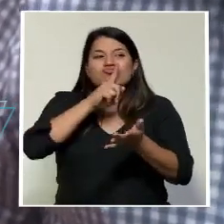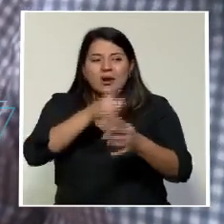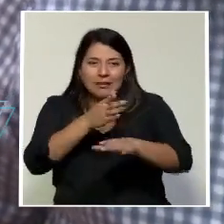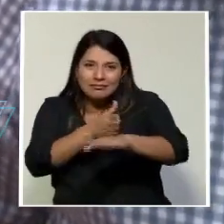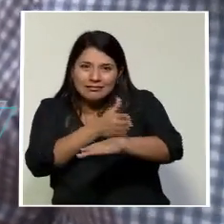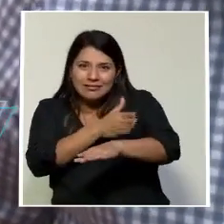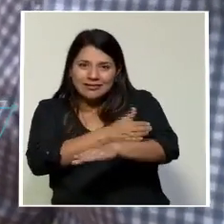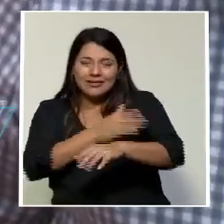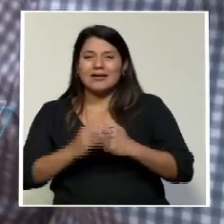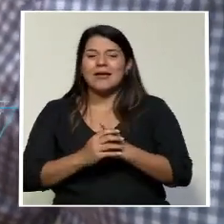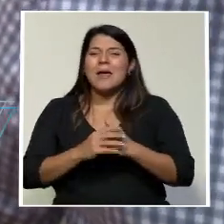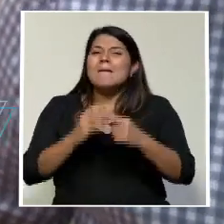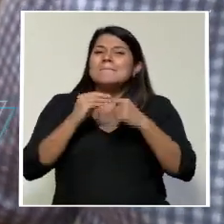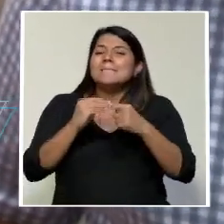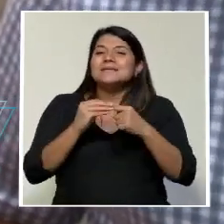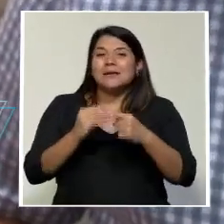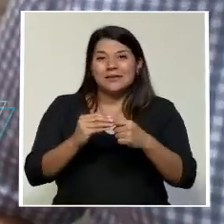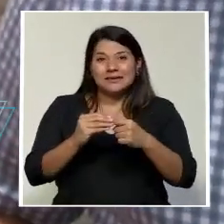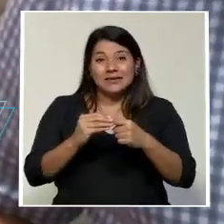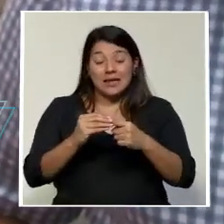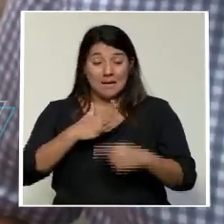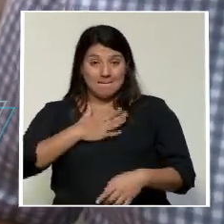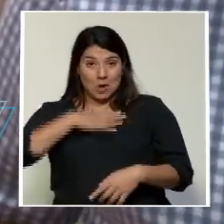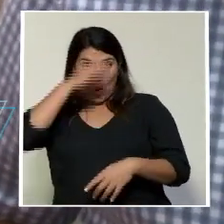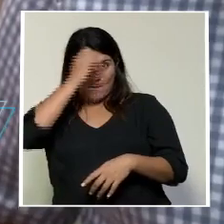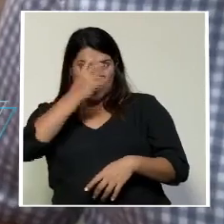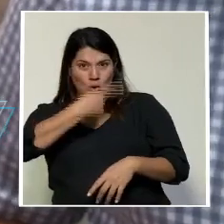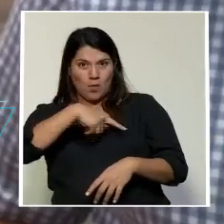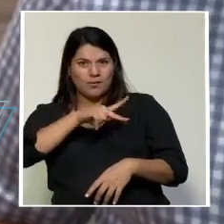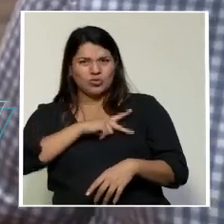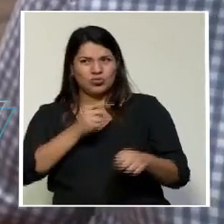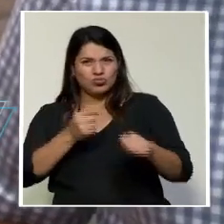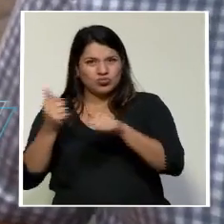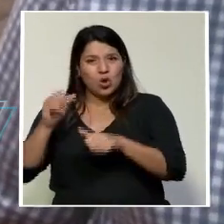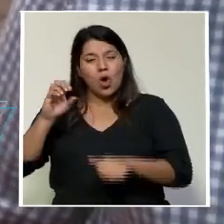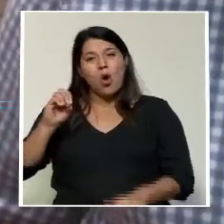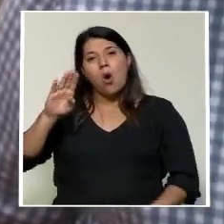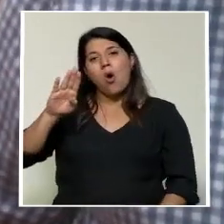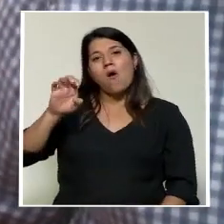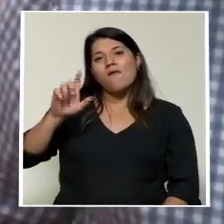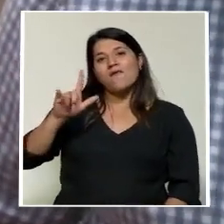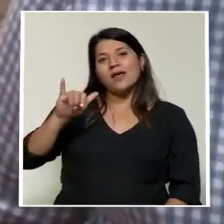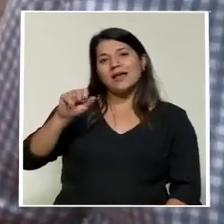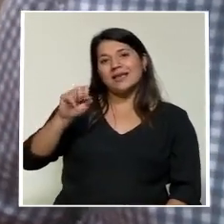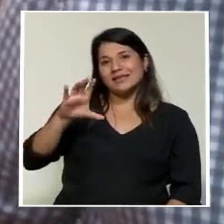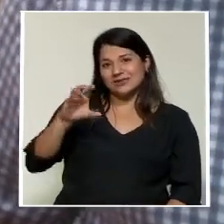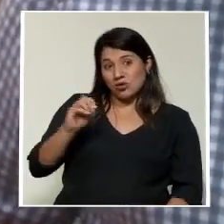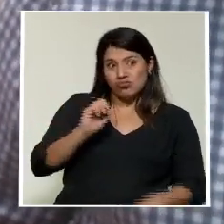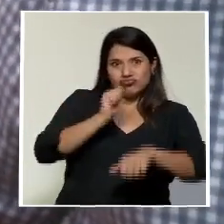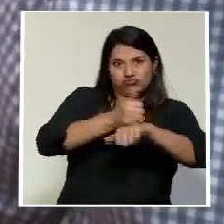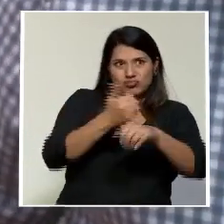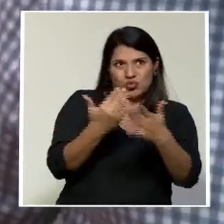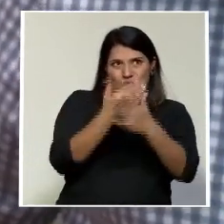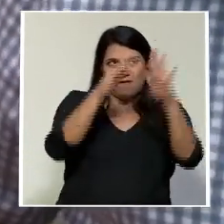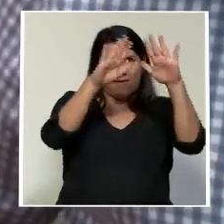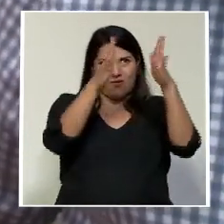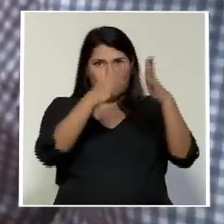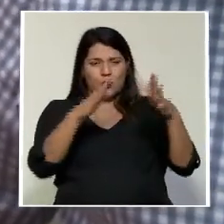todo a título personal, que quitaran el obelisco y que vayan a poner una escultura muy buena, ¿verdad?